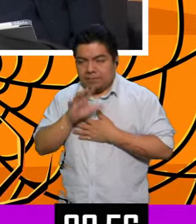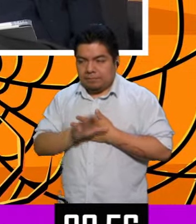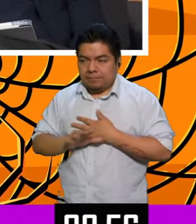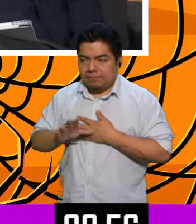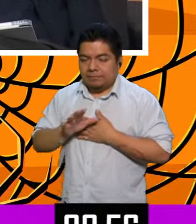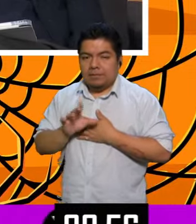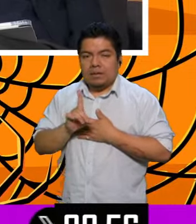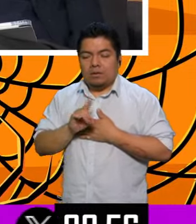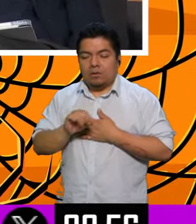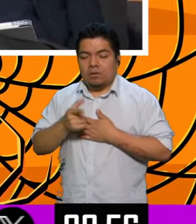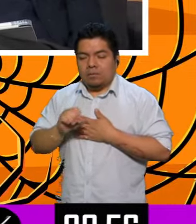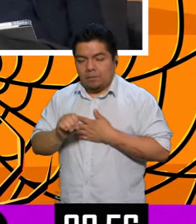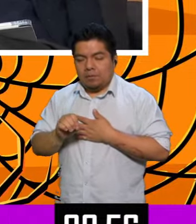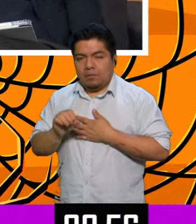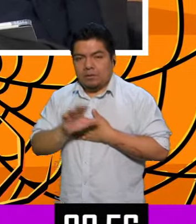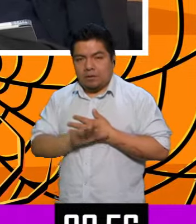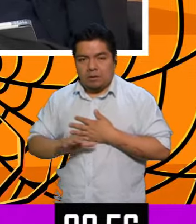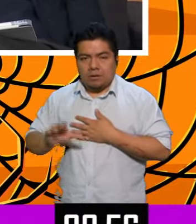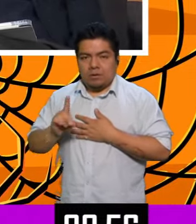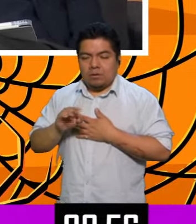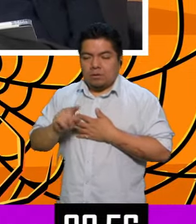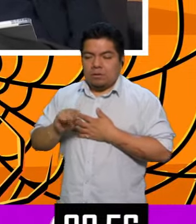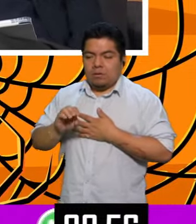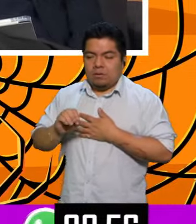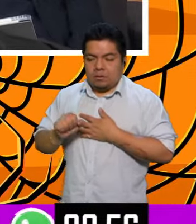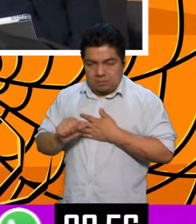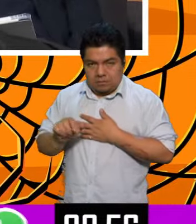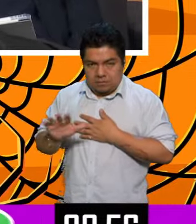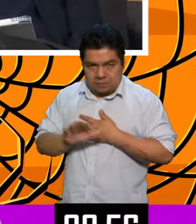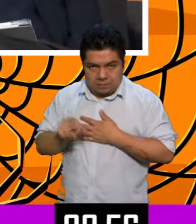señora, a domingo y a los dominicos. Y hay dos